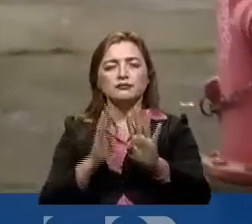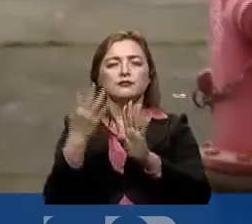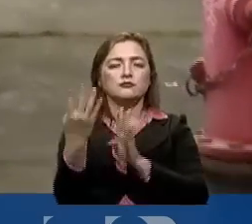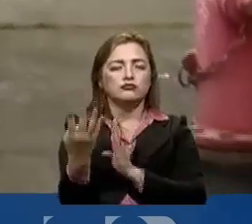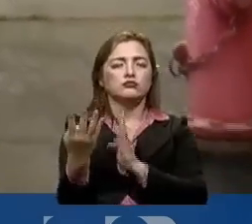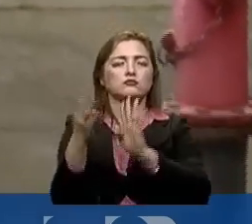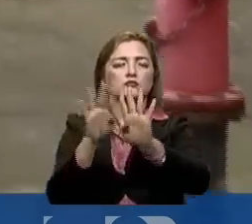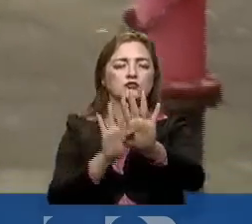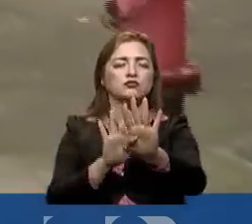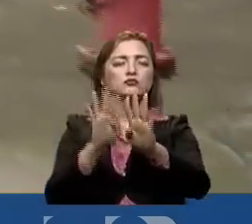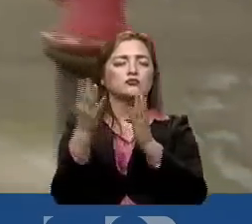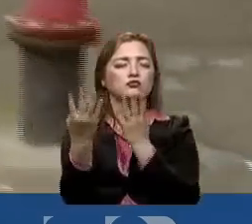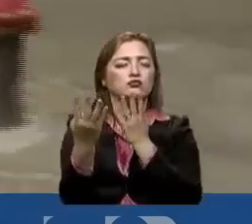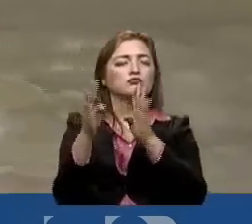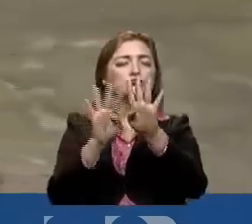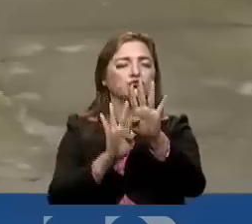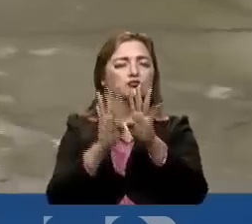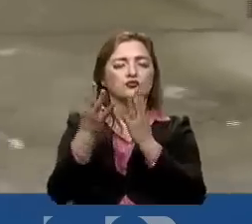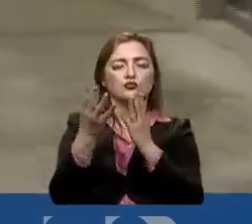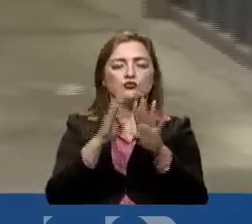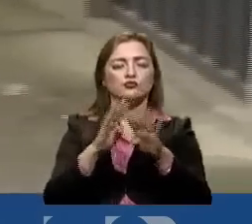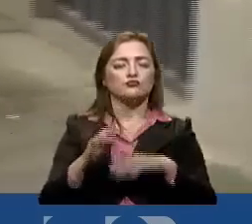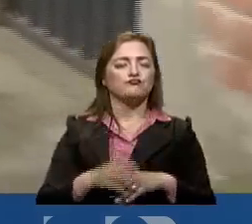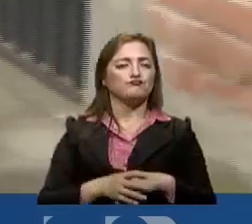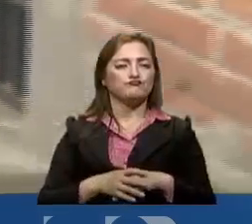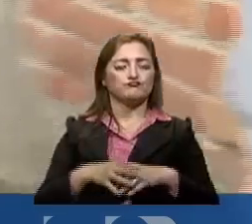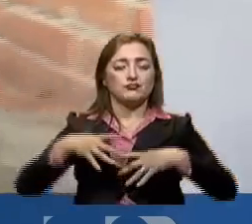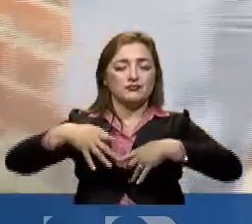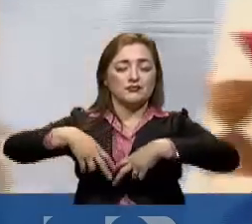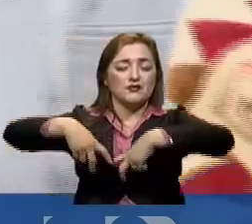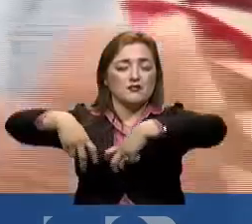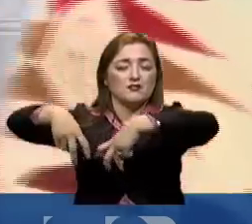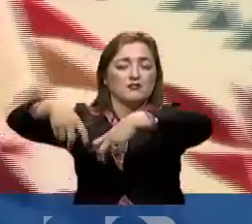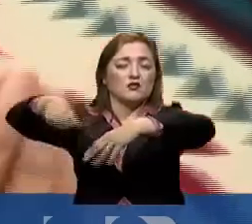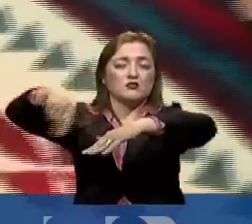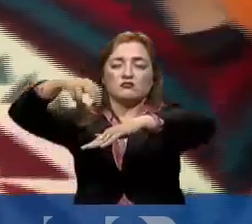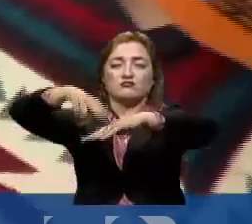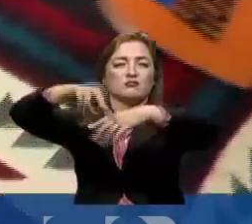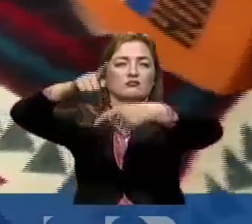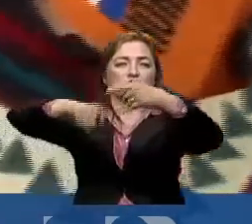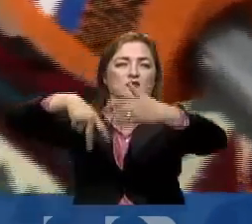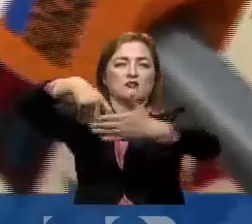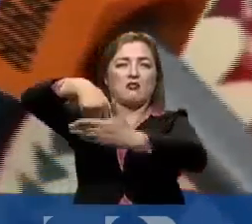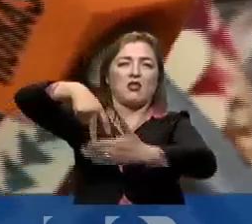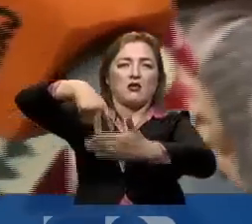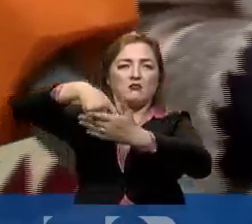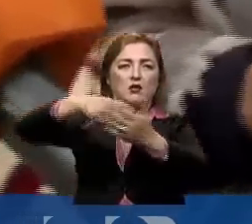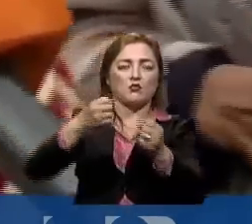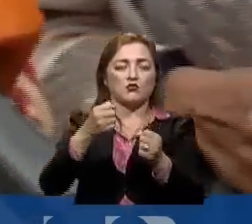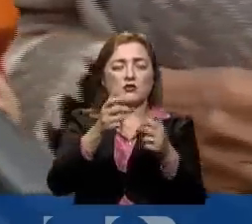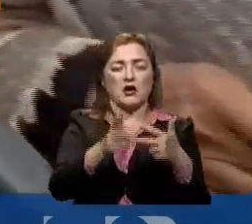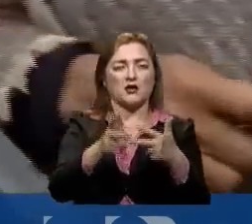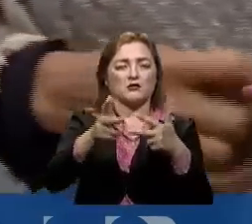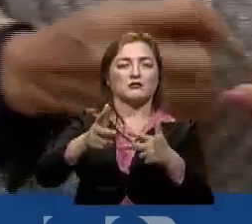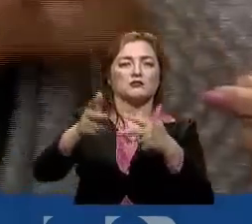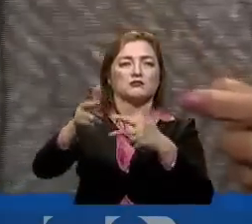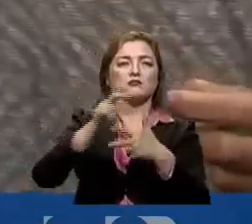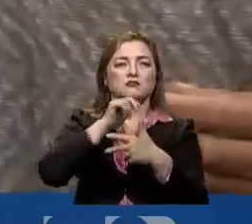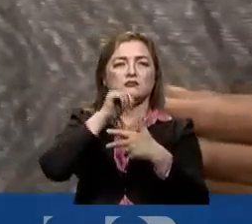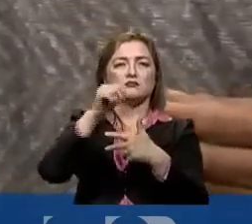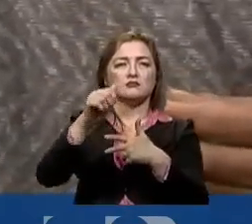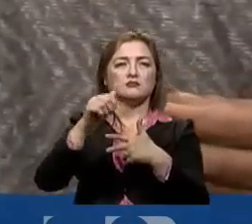madres y no pueden hacer el recorrido normal por la cantidad de vehículos. Además, falta